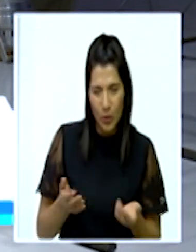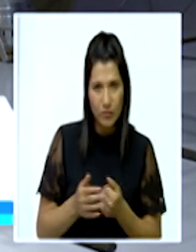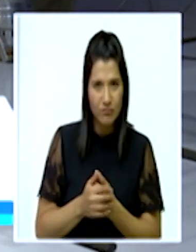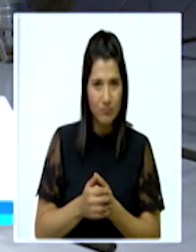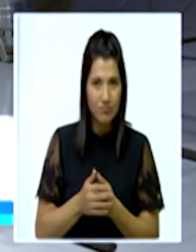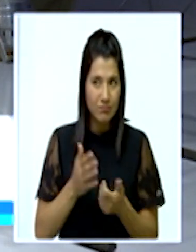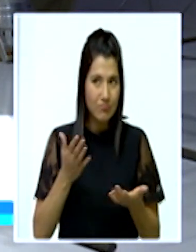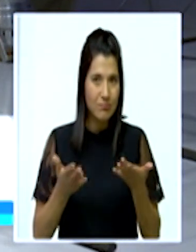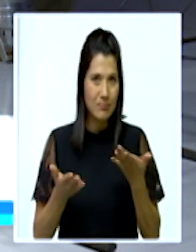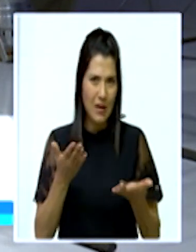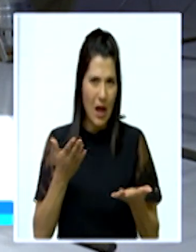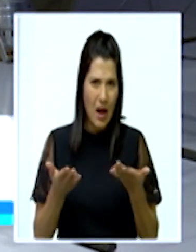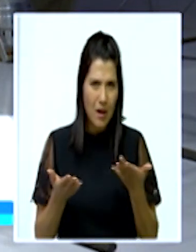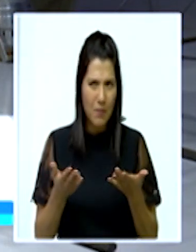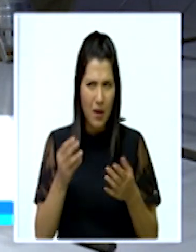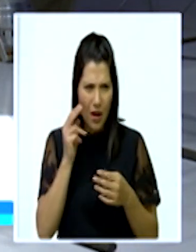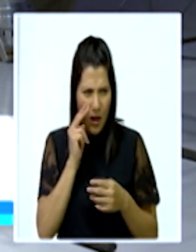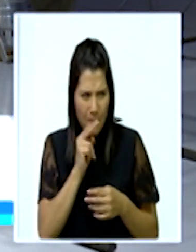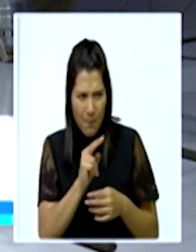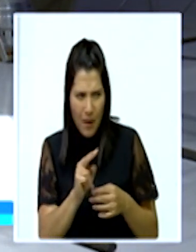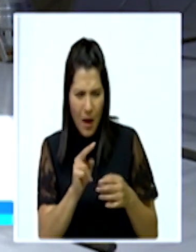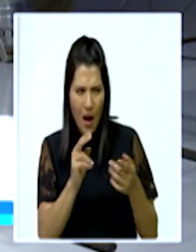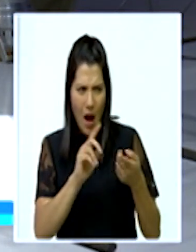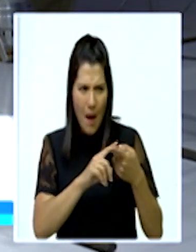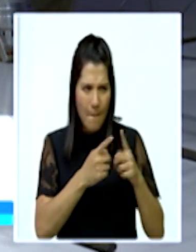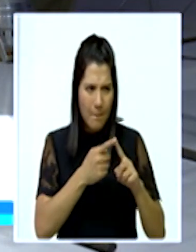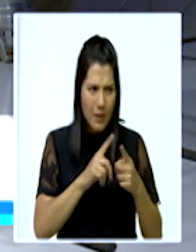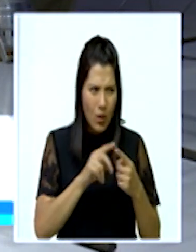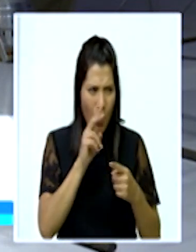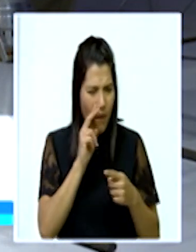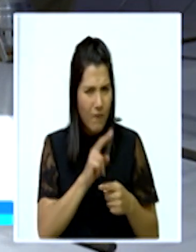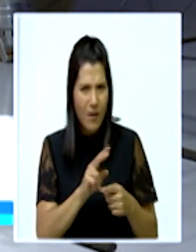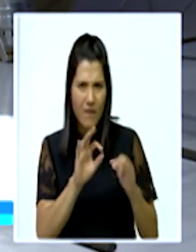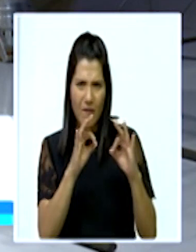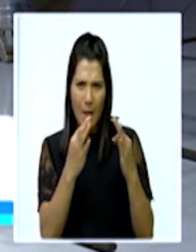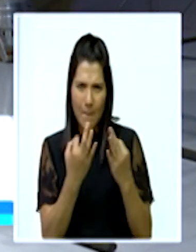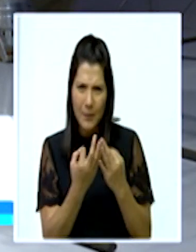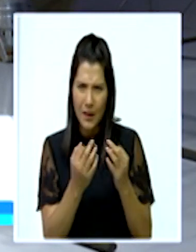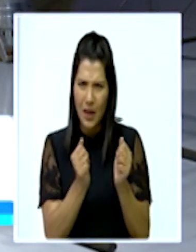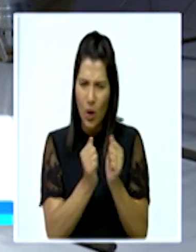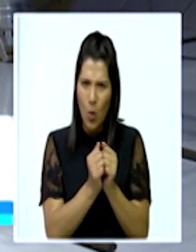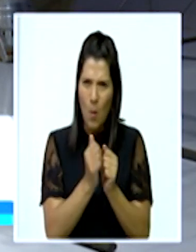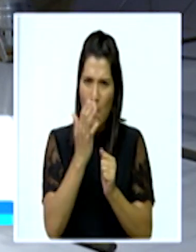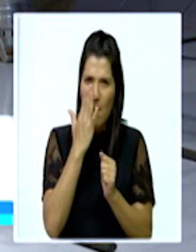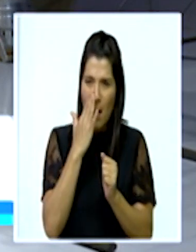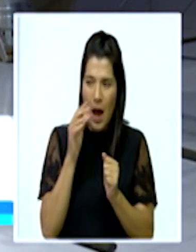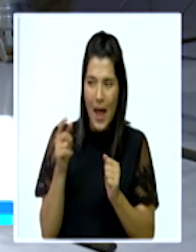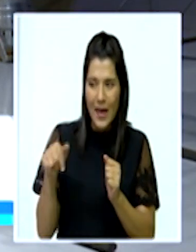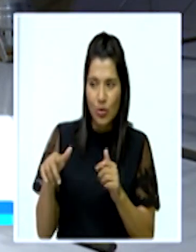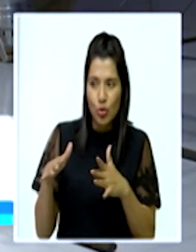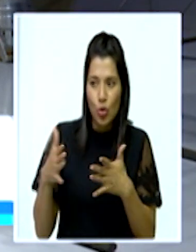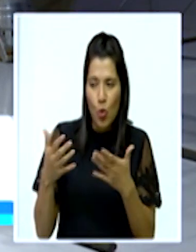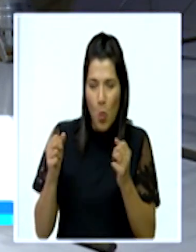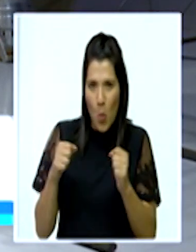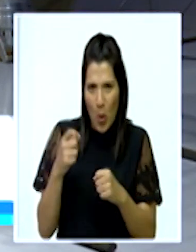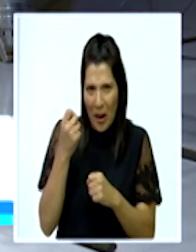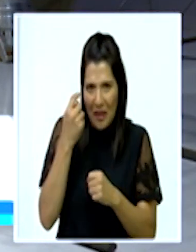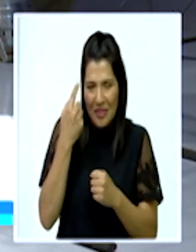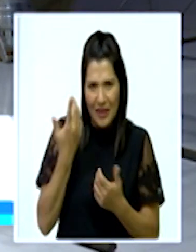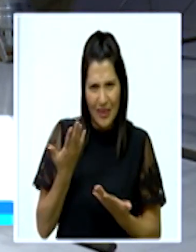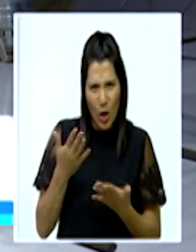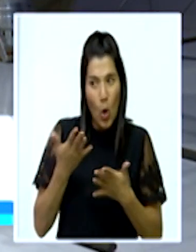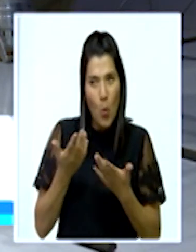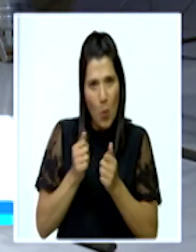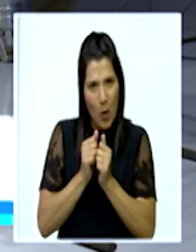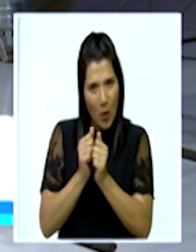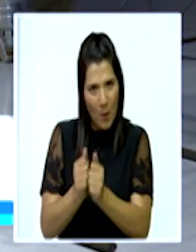Quizás él ve a sus amiguitos, a sus familiares, a sus primos con sus madres. ¿Cómo procesar esto y cómo acompañar a ese niño